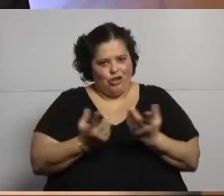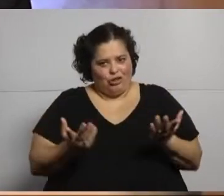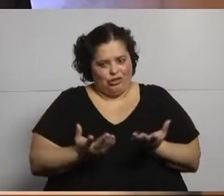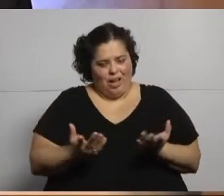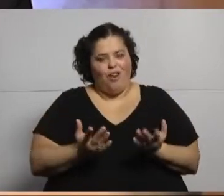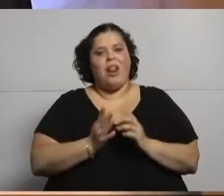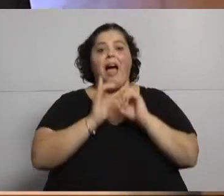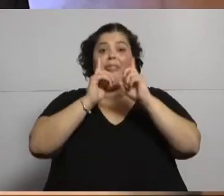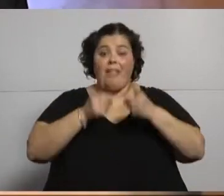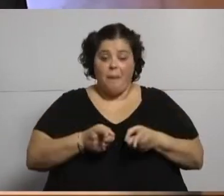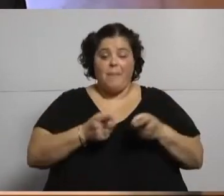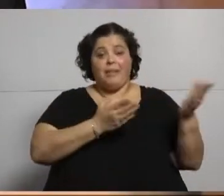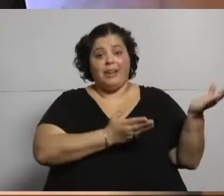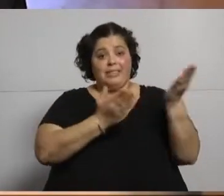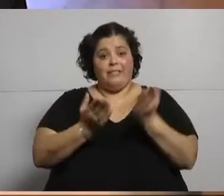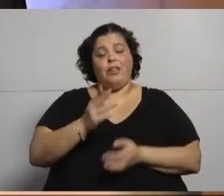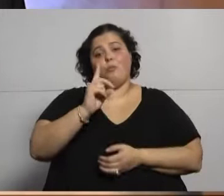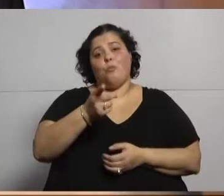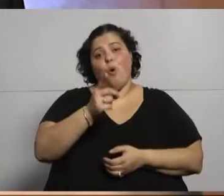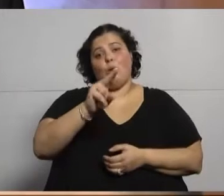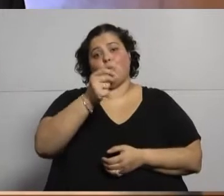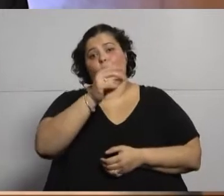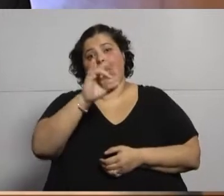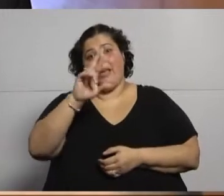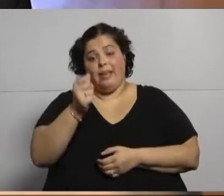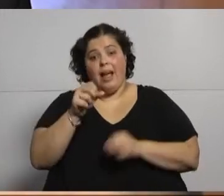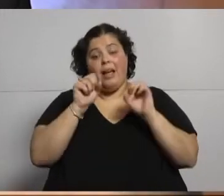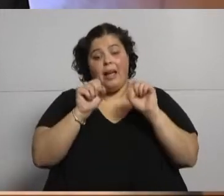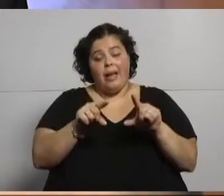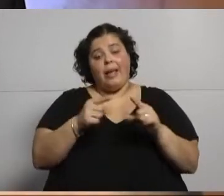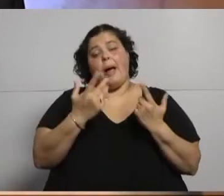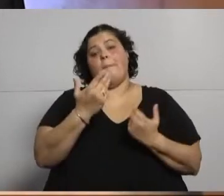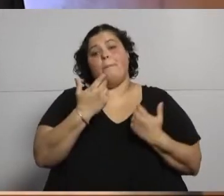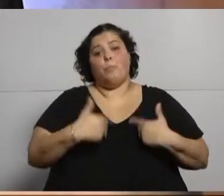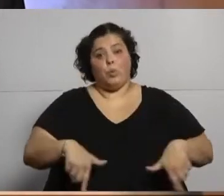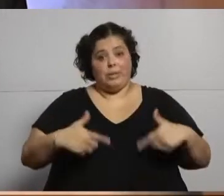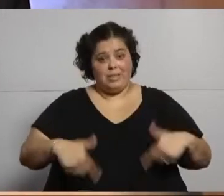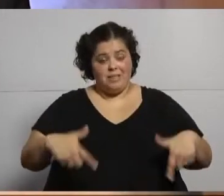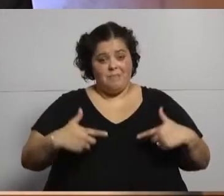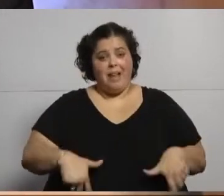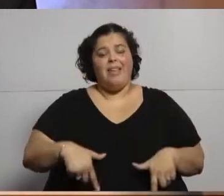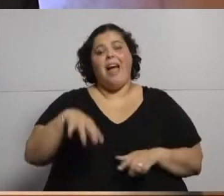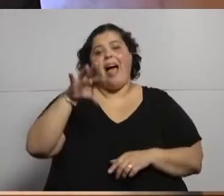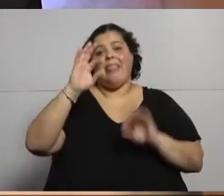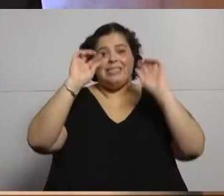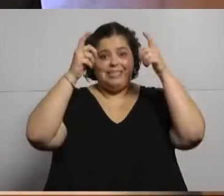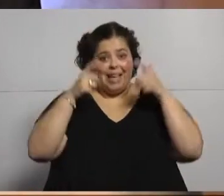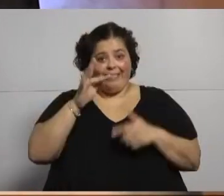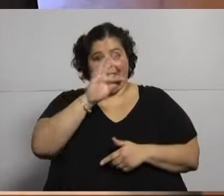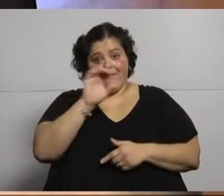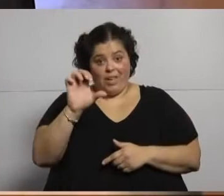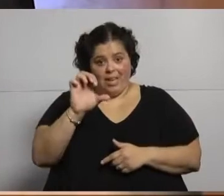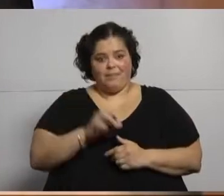Guaira Basaber, subsecretaria de Gestión Cultural y Educativa de la Municipalidad de Santa Fe, Argentina. Guaira, ¿estás por ahí?